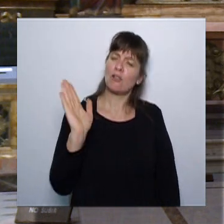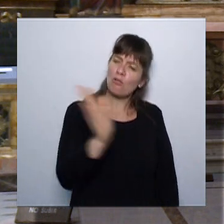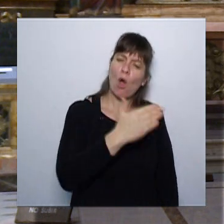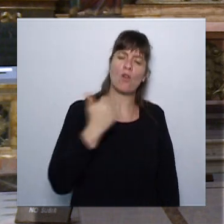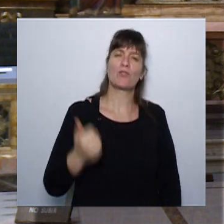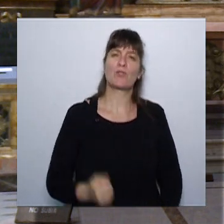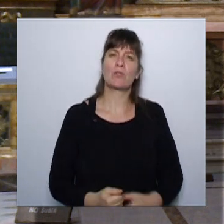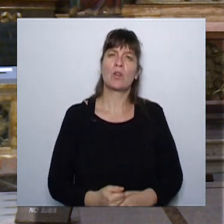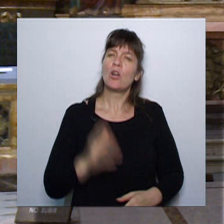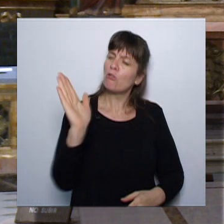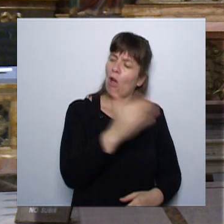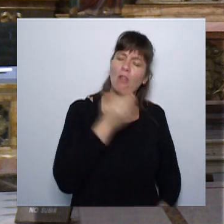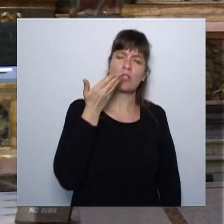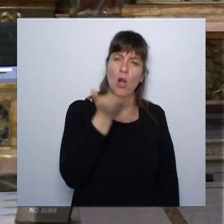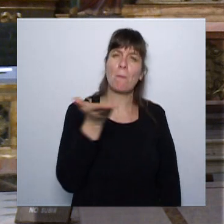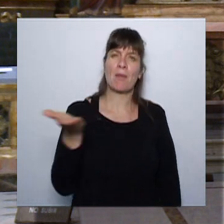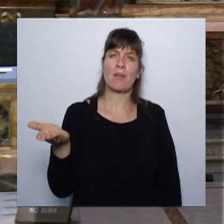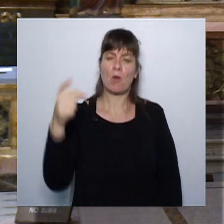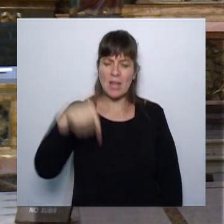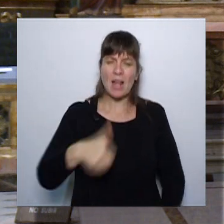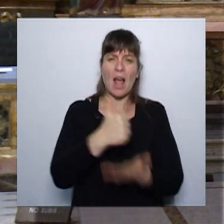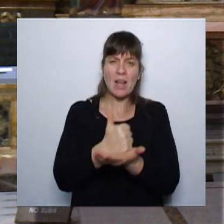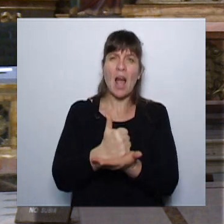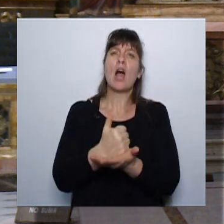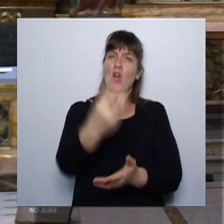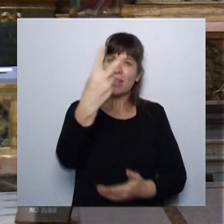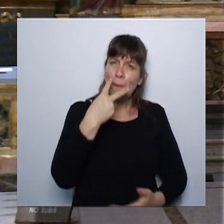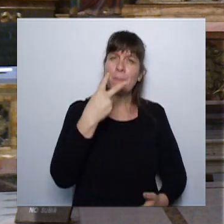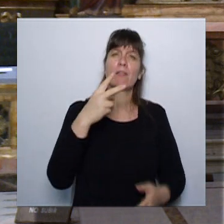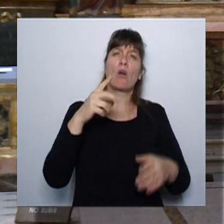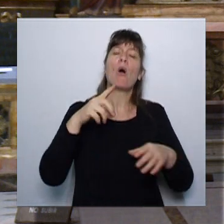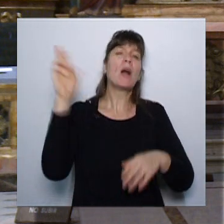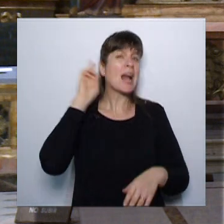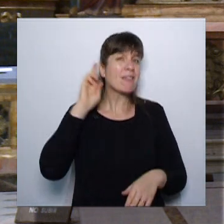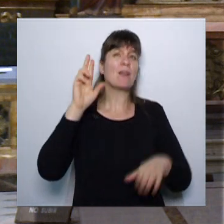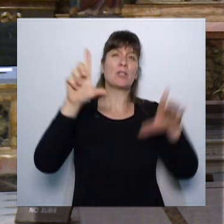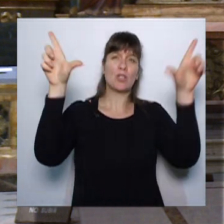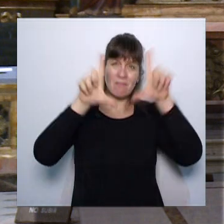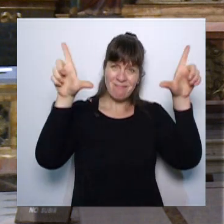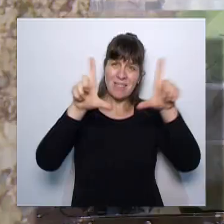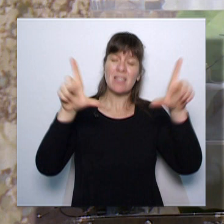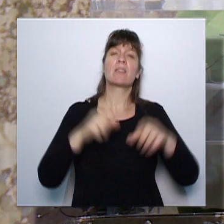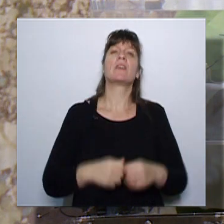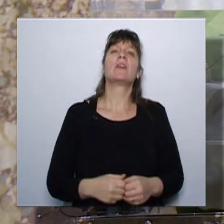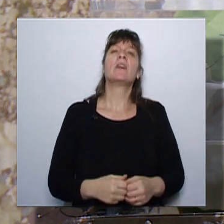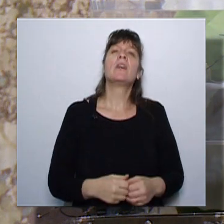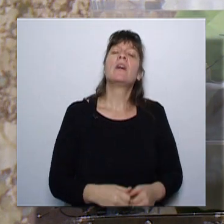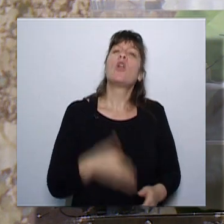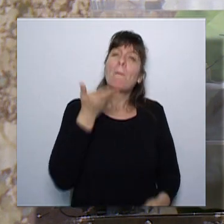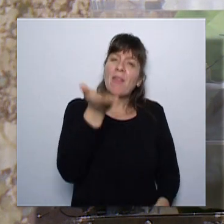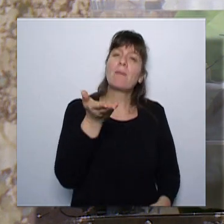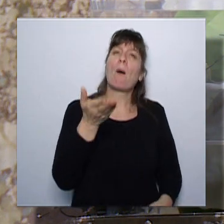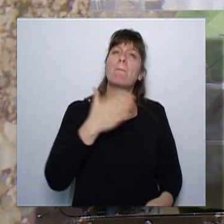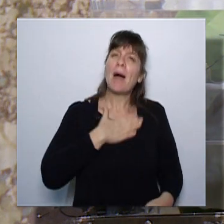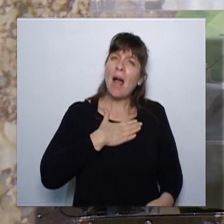todos todos se lo pedimos los que estamos aquí y los que están siguiendo por medio de la radio y la televisión lo pedimos para